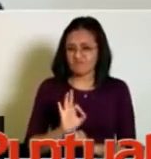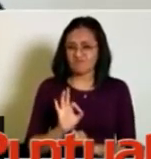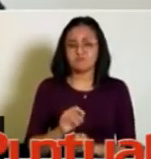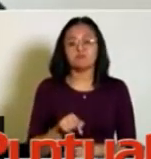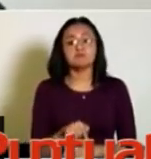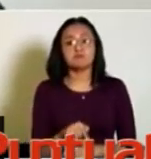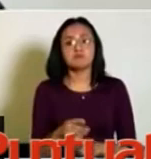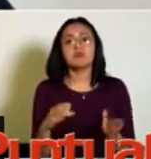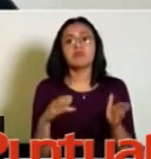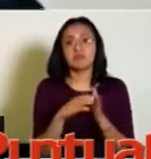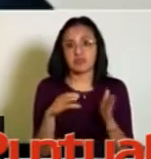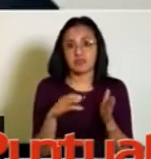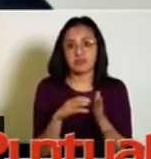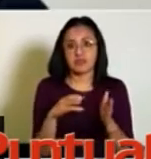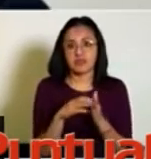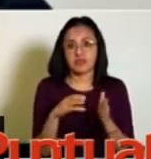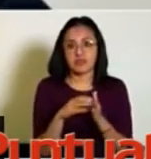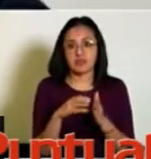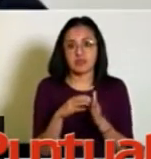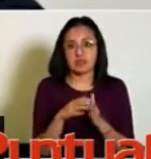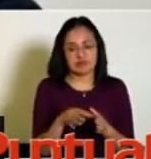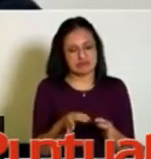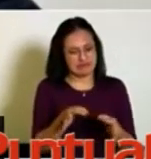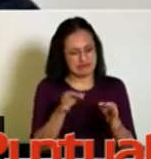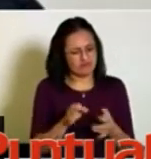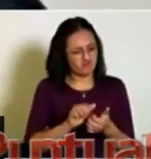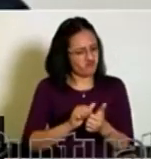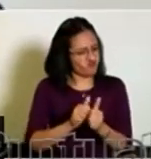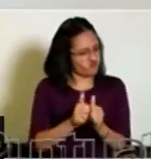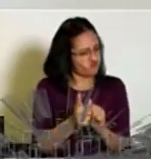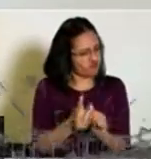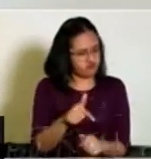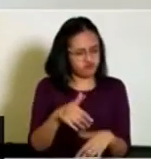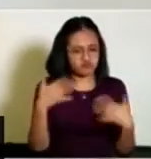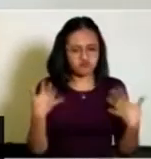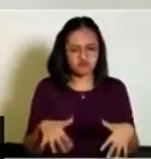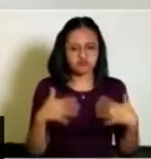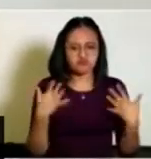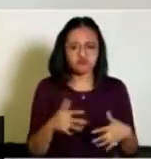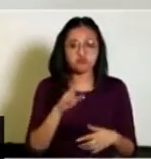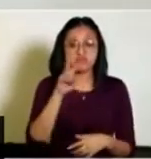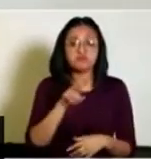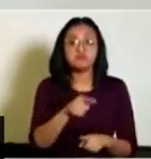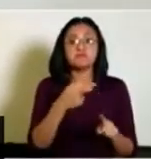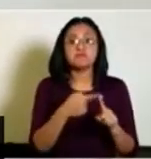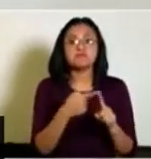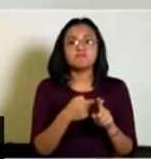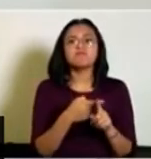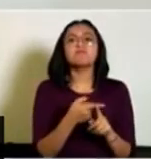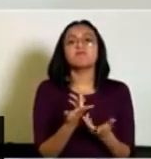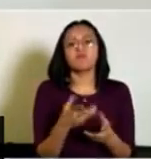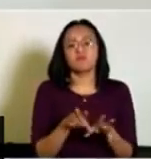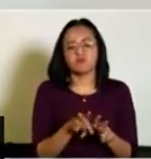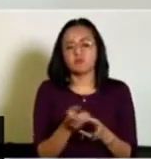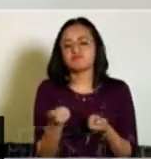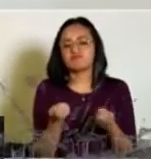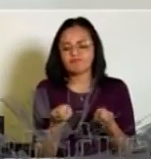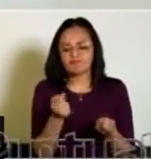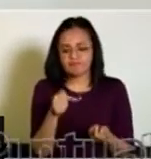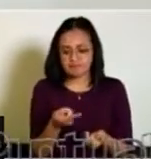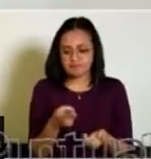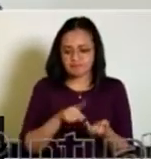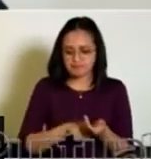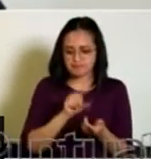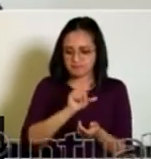Las cajas son tecnológicamente avanzadas. La manipulación de estas cajas es muy